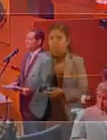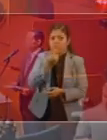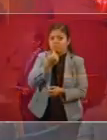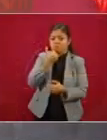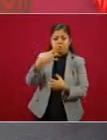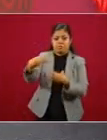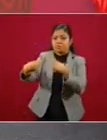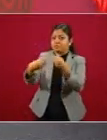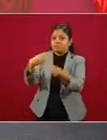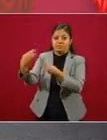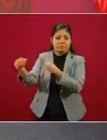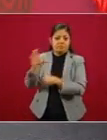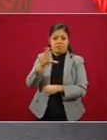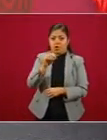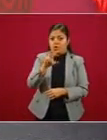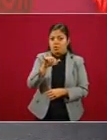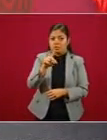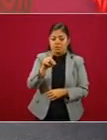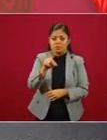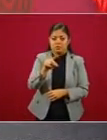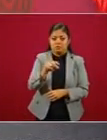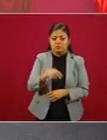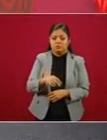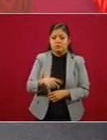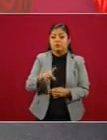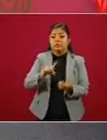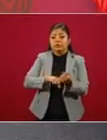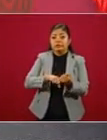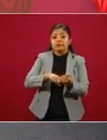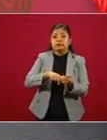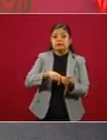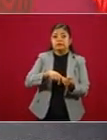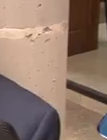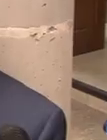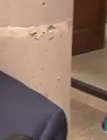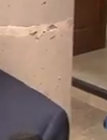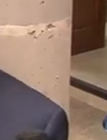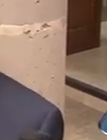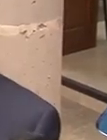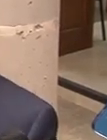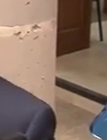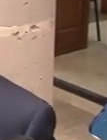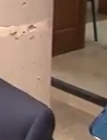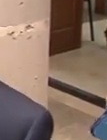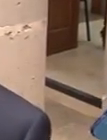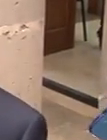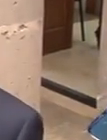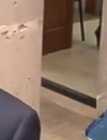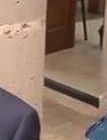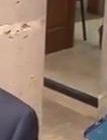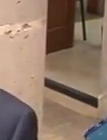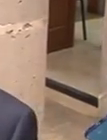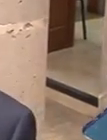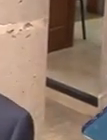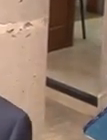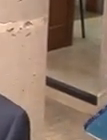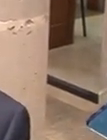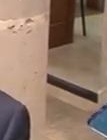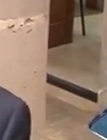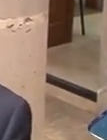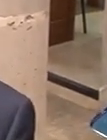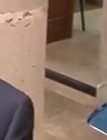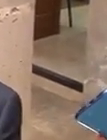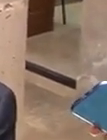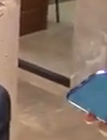reforma. Además, hizo hincapié en que el presidente se encuentra mal asesorado. Ricardo Monreal es abogado. Ricardo Monreal